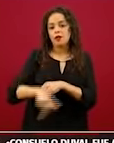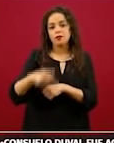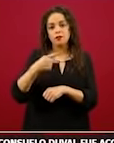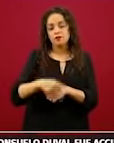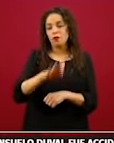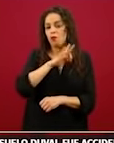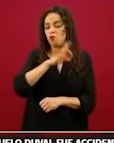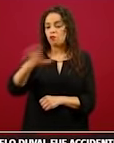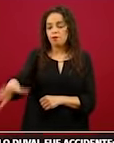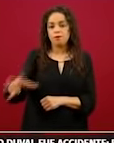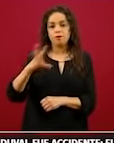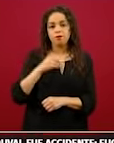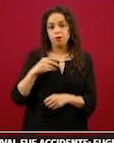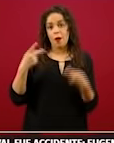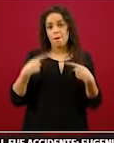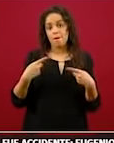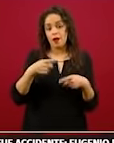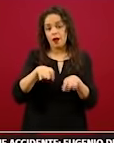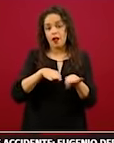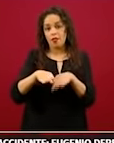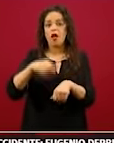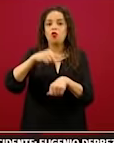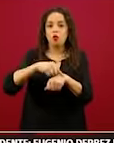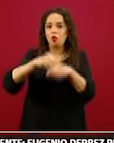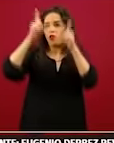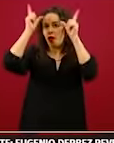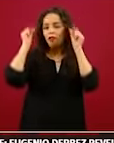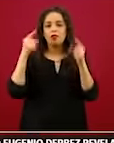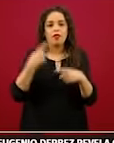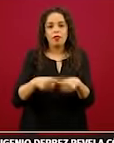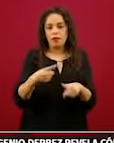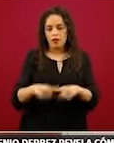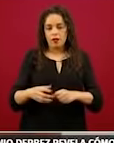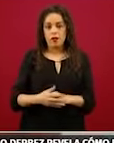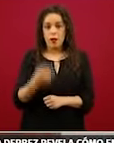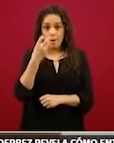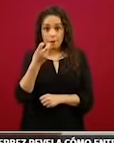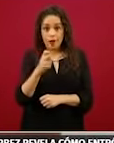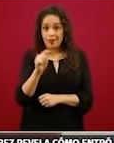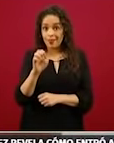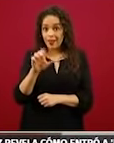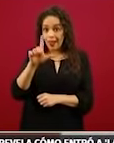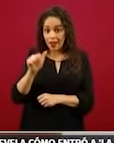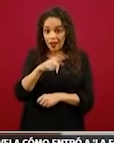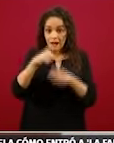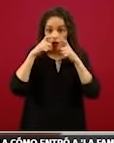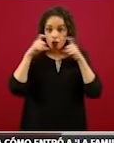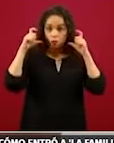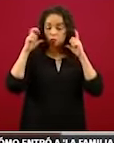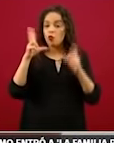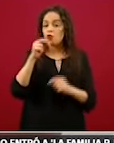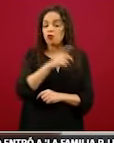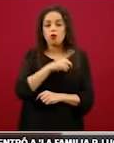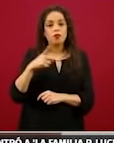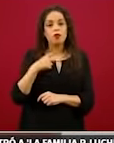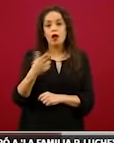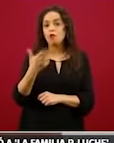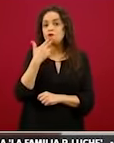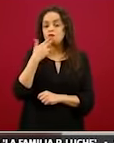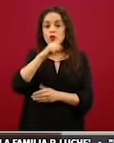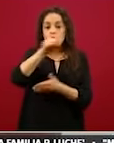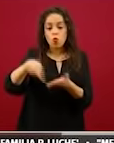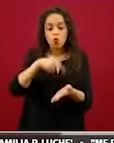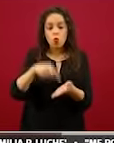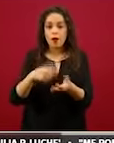salud, por lo que comentábamos. Entonces, estos cubrebocas de tela no se deben de utilizar en ambientes